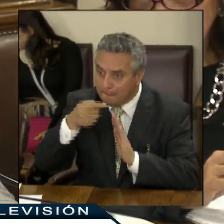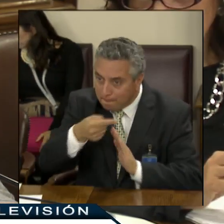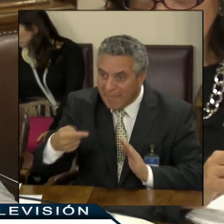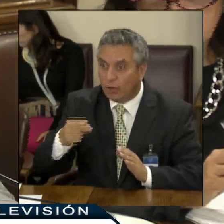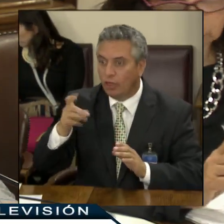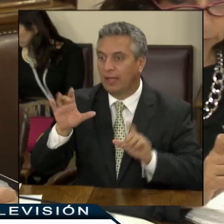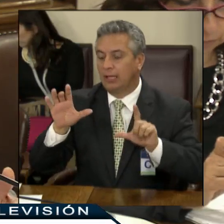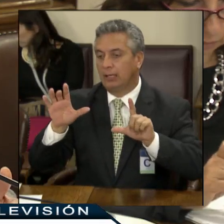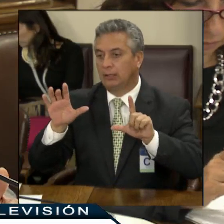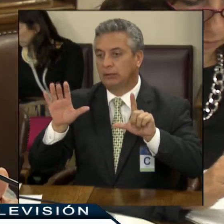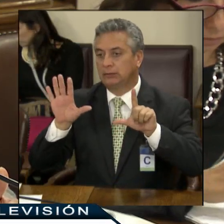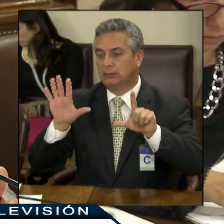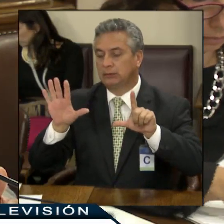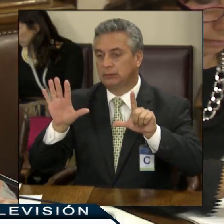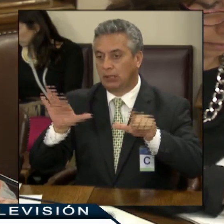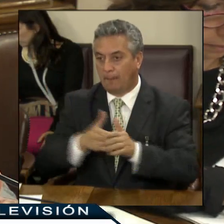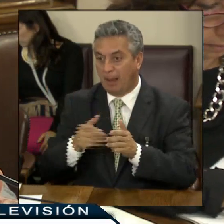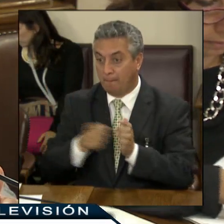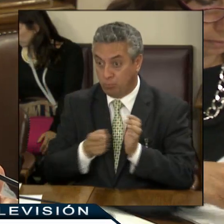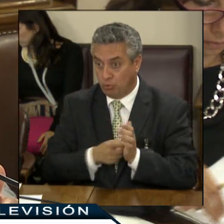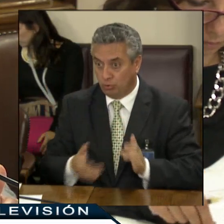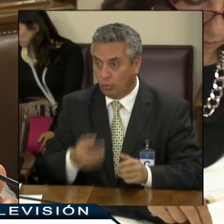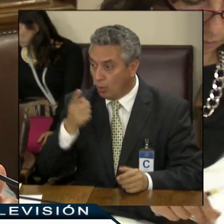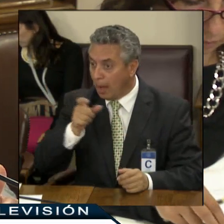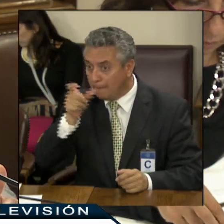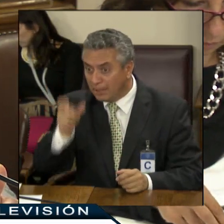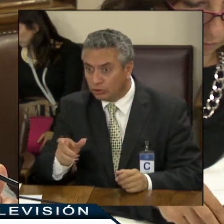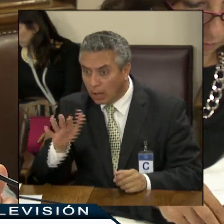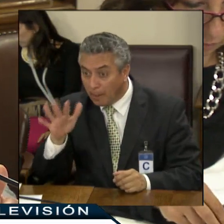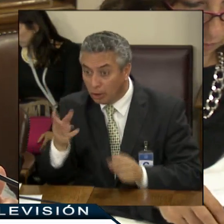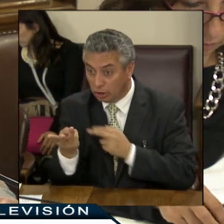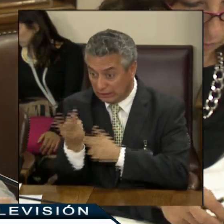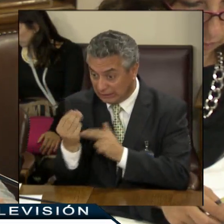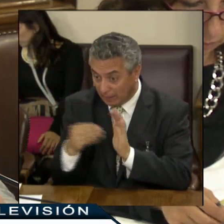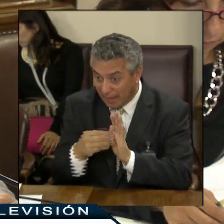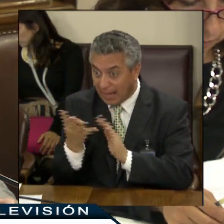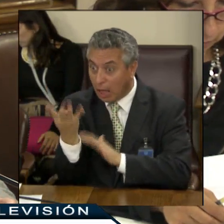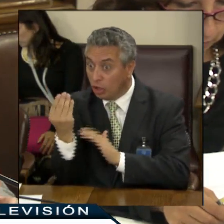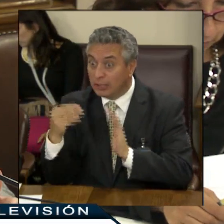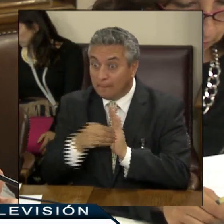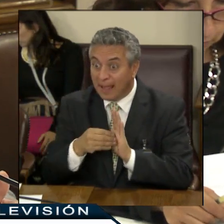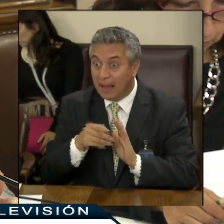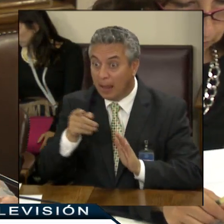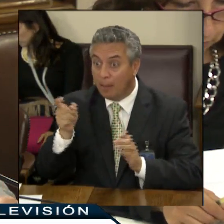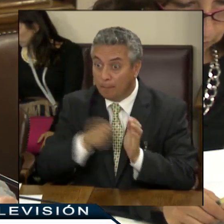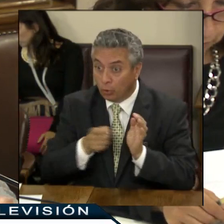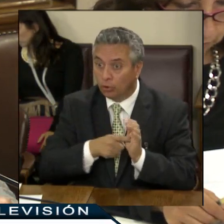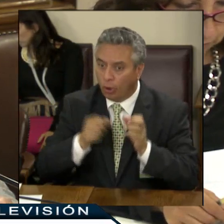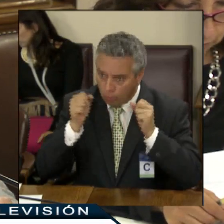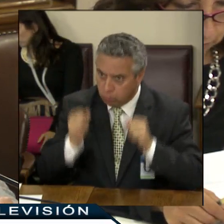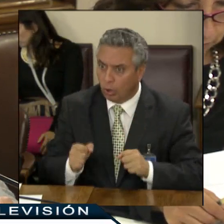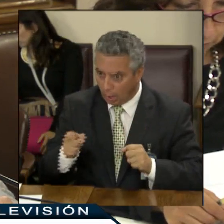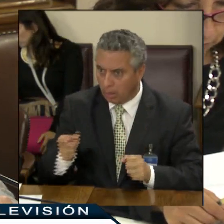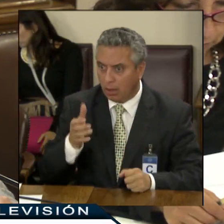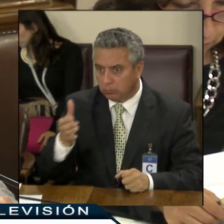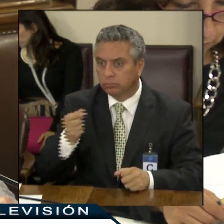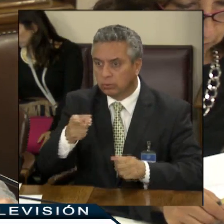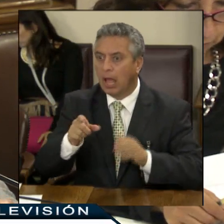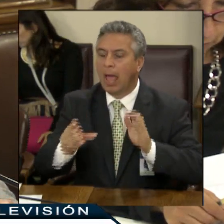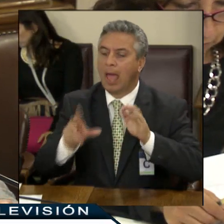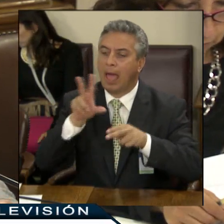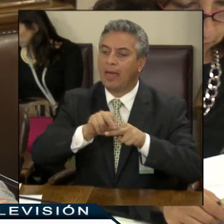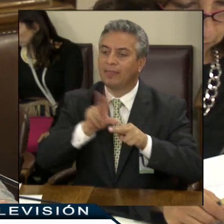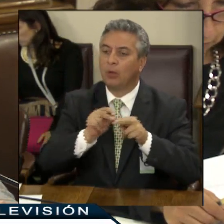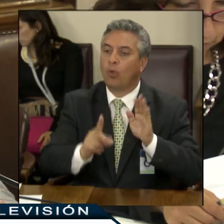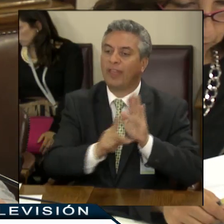es cierto y una persona que está en el orden de los 13000 14000 puntos perfectamente puede obtener eh del Antiguo decreto